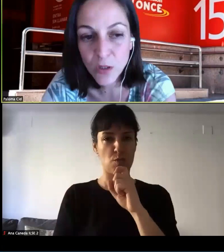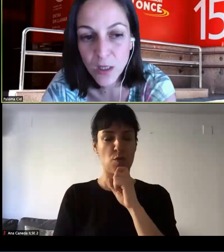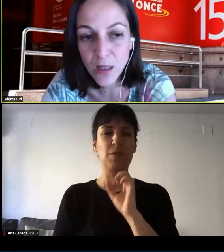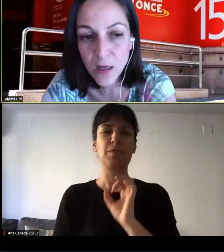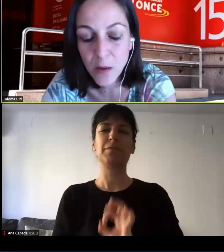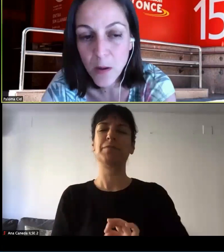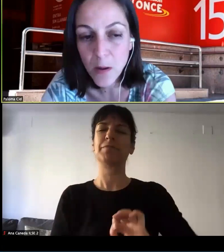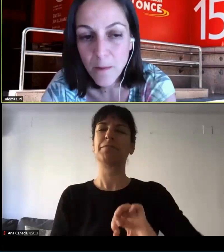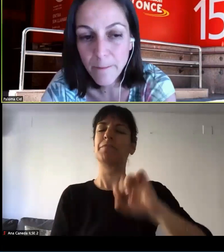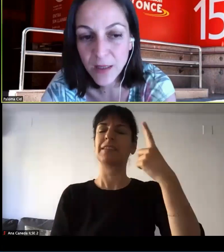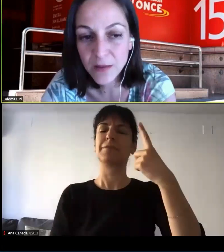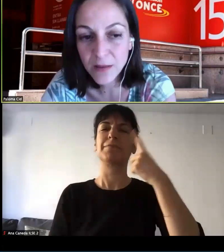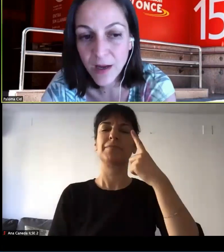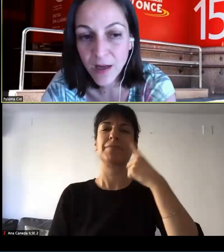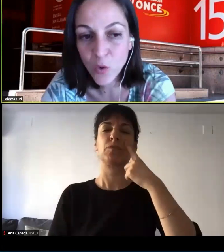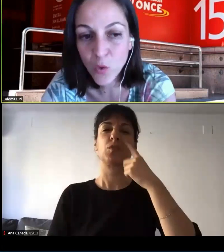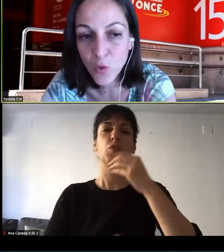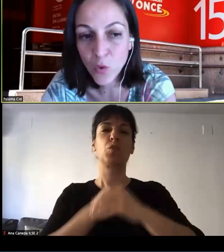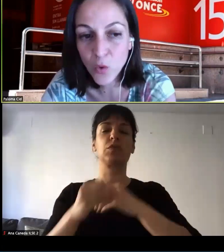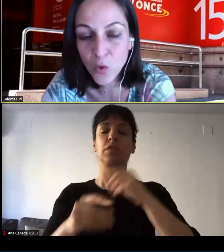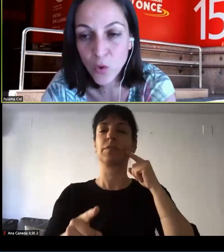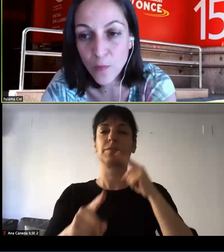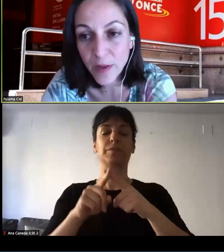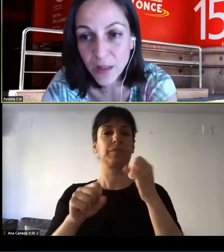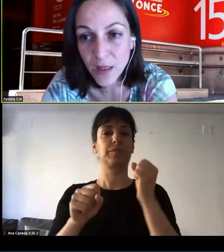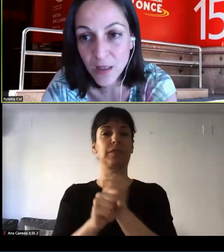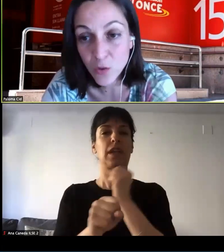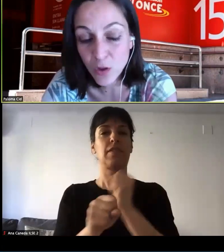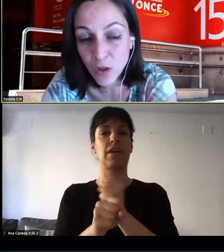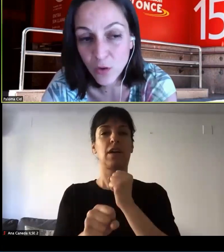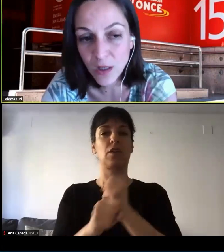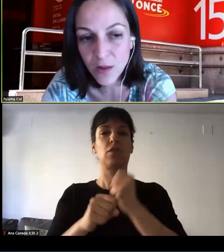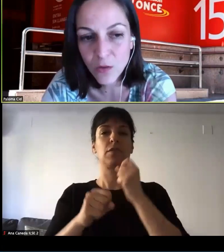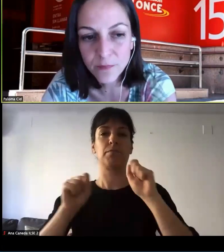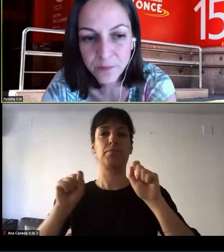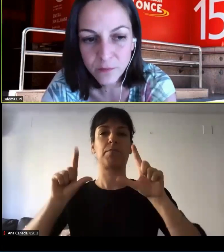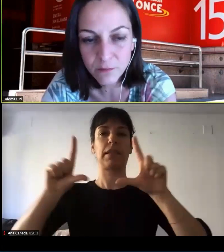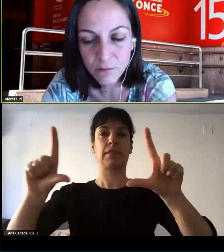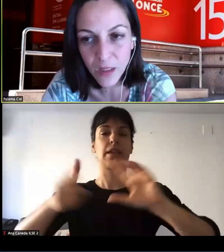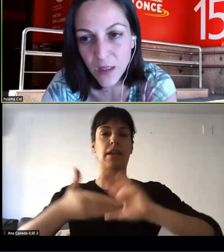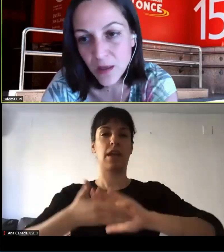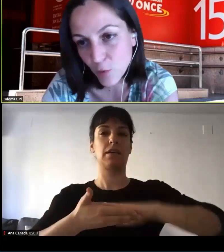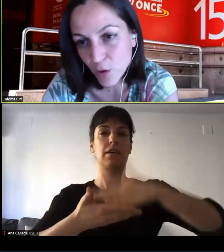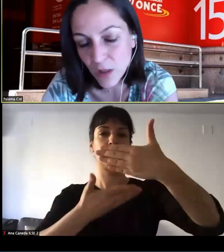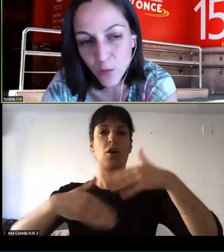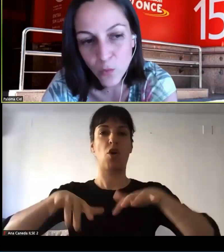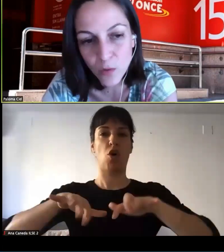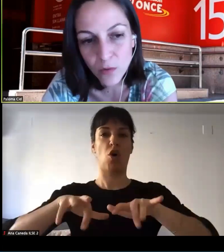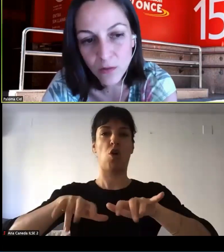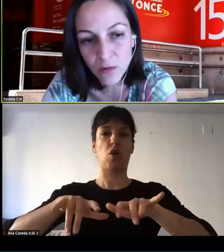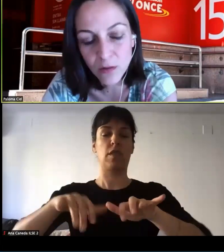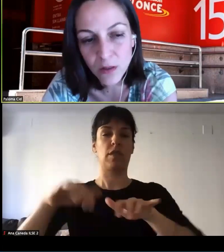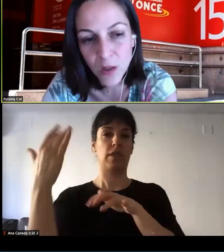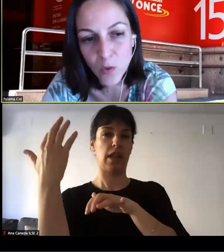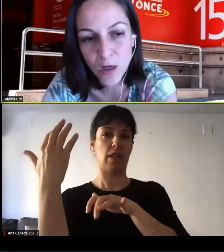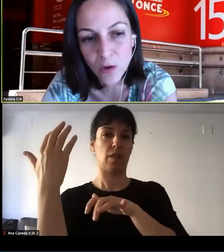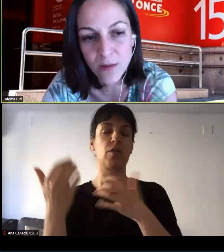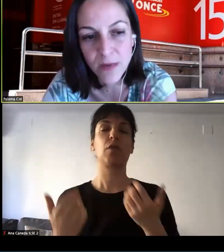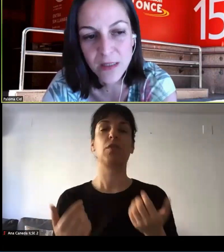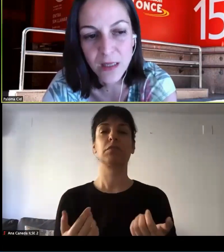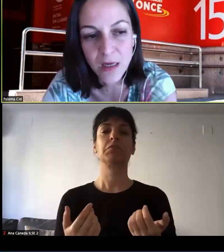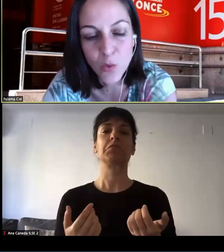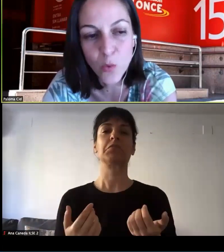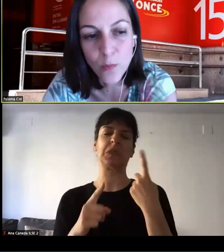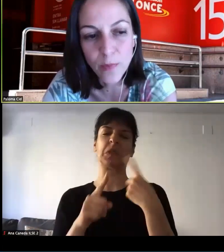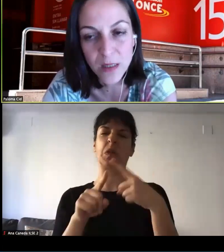que utilizan para trabajar con pantallas con el ordenador y, bueno, y alguna cosa